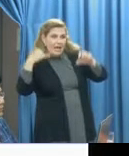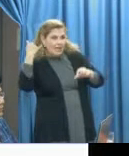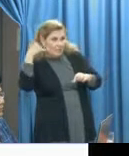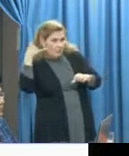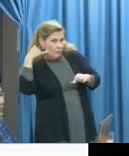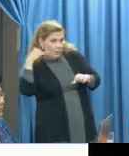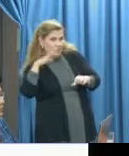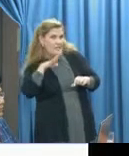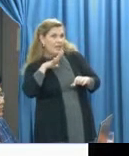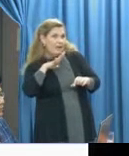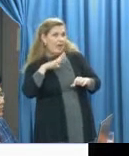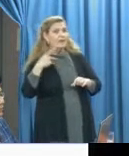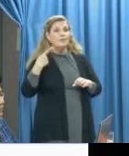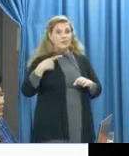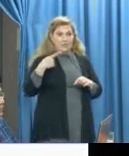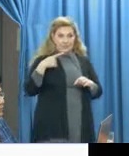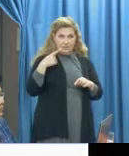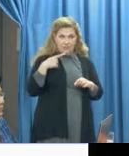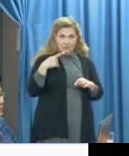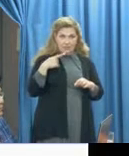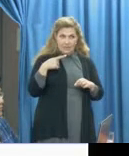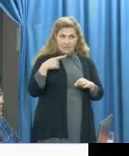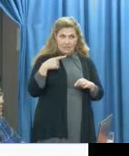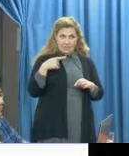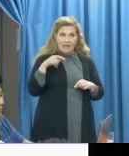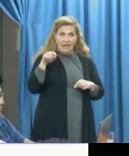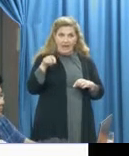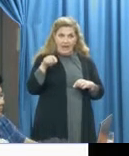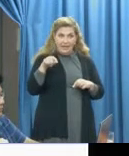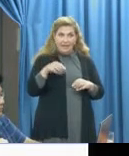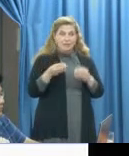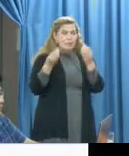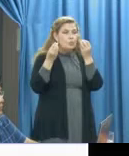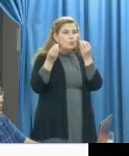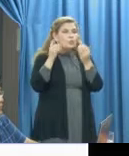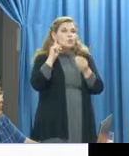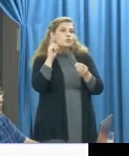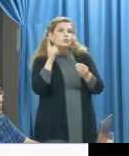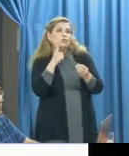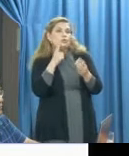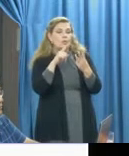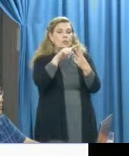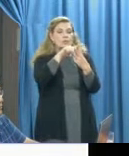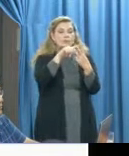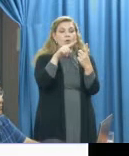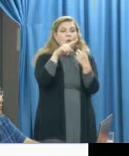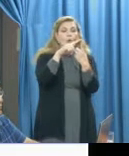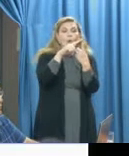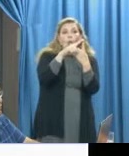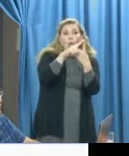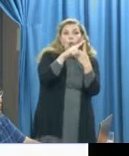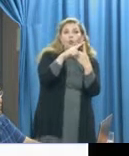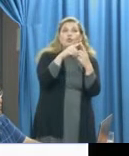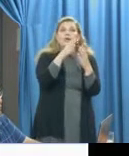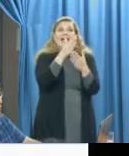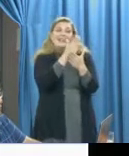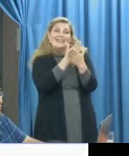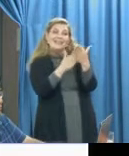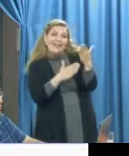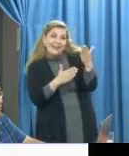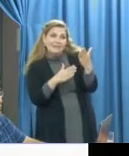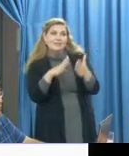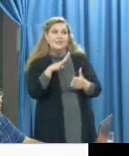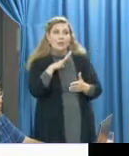una población que en su gran mayoría, 1/3 de la población son sordos.